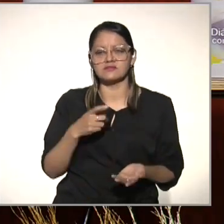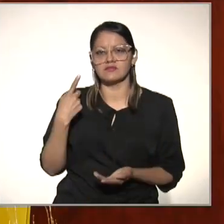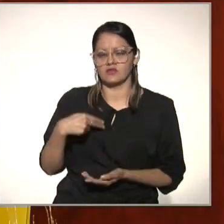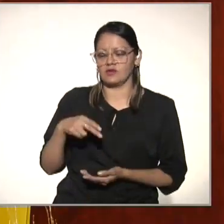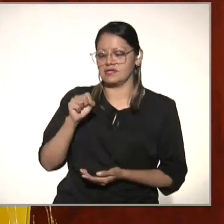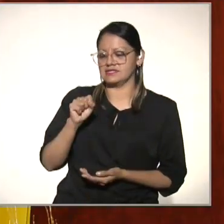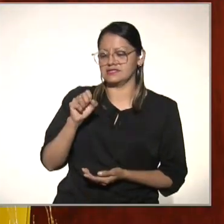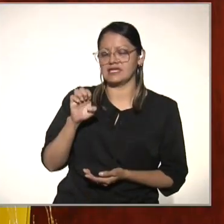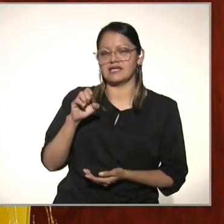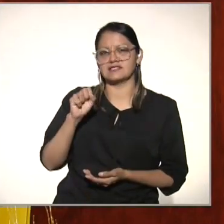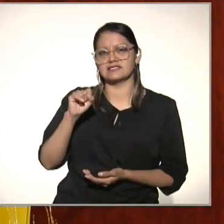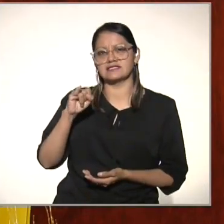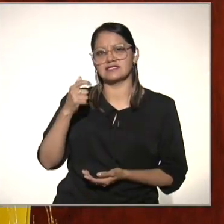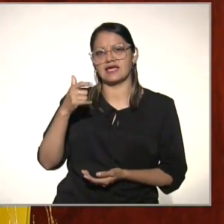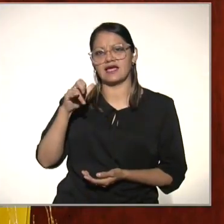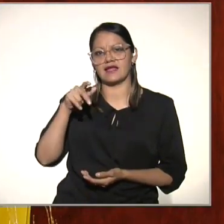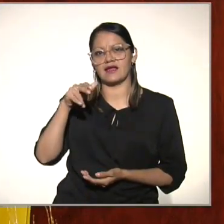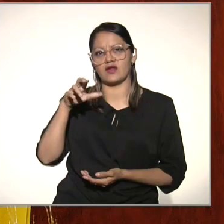cisgénero es